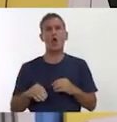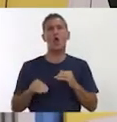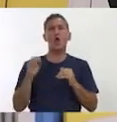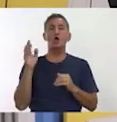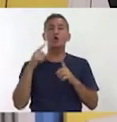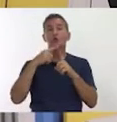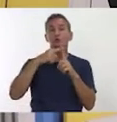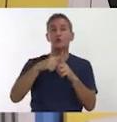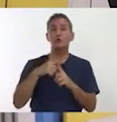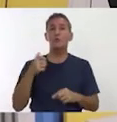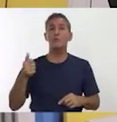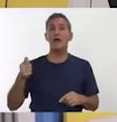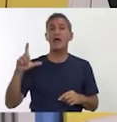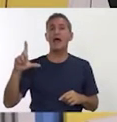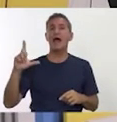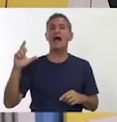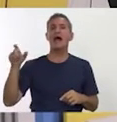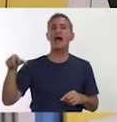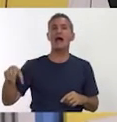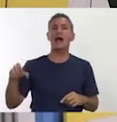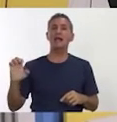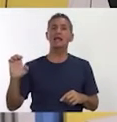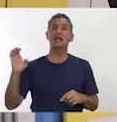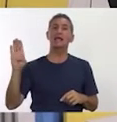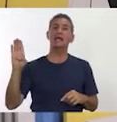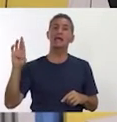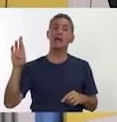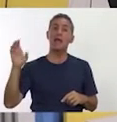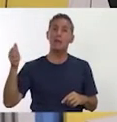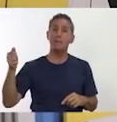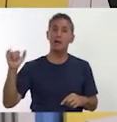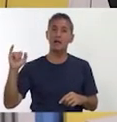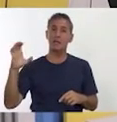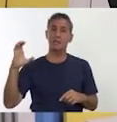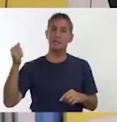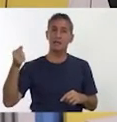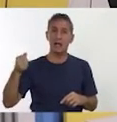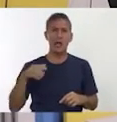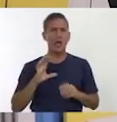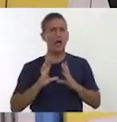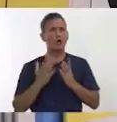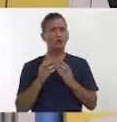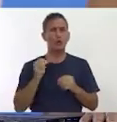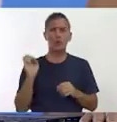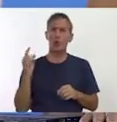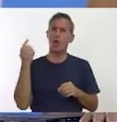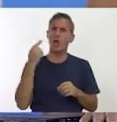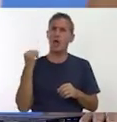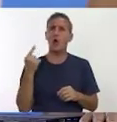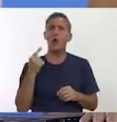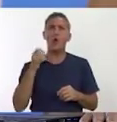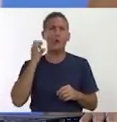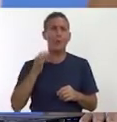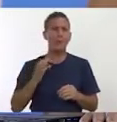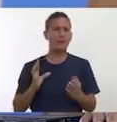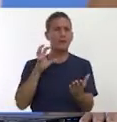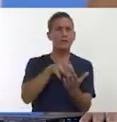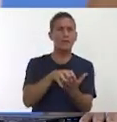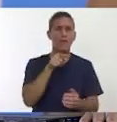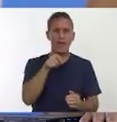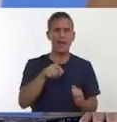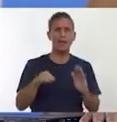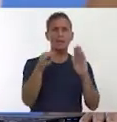Suma algebraica. Y al final todas van a ir hacia un mismo lugar. Eso hace que el